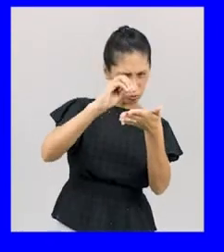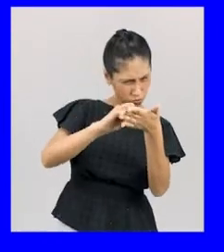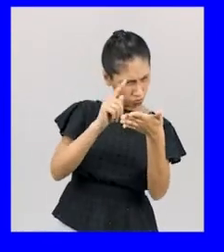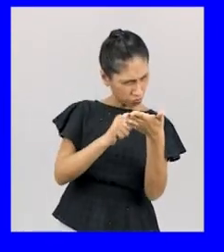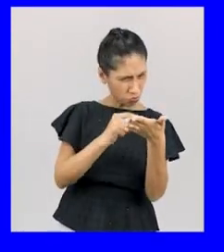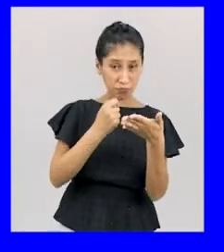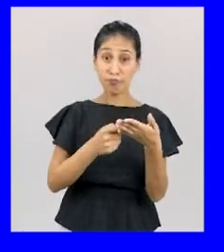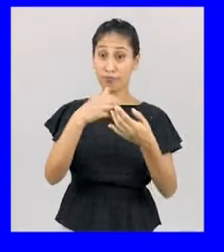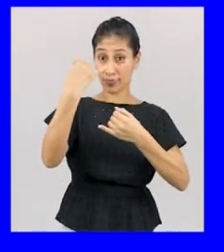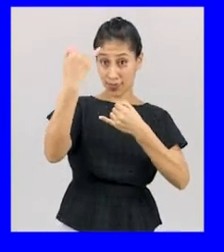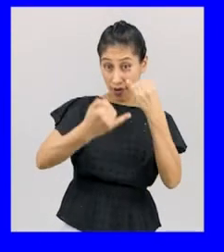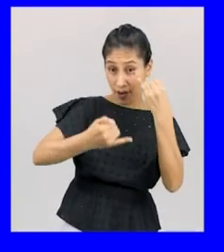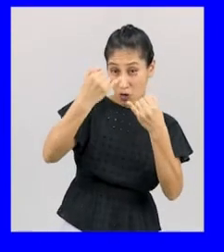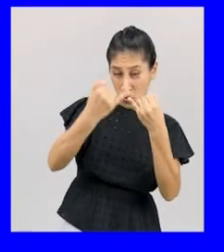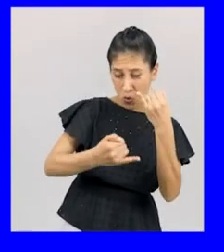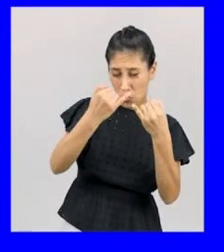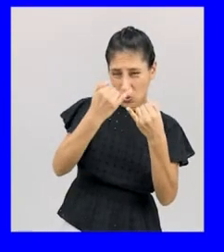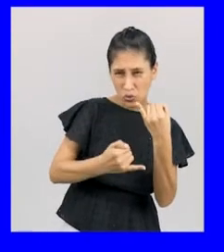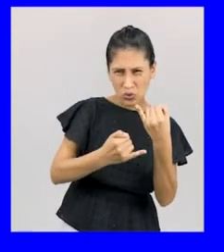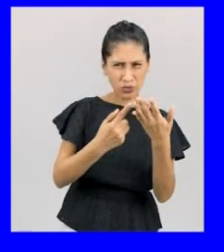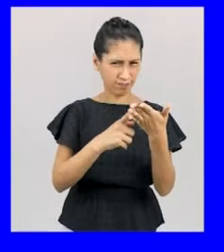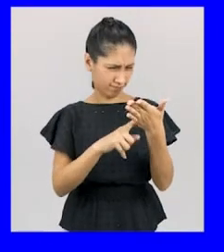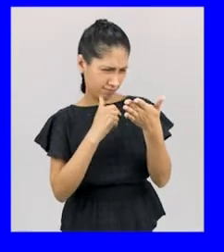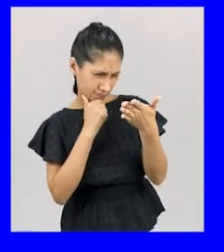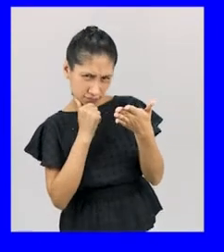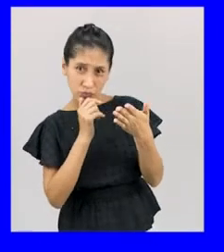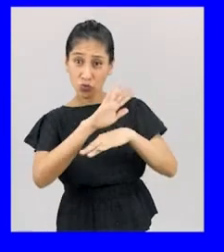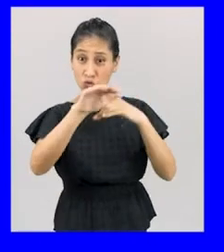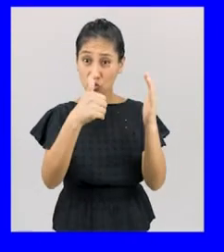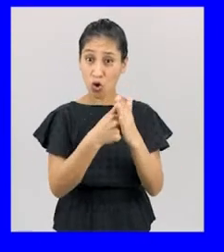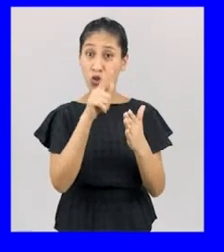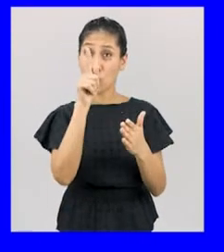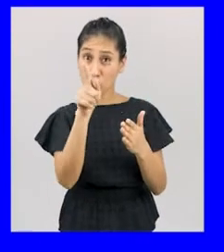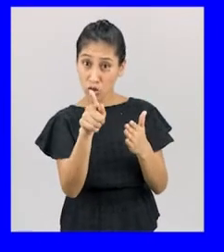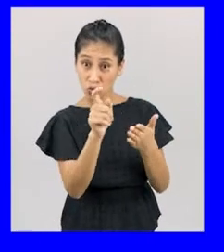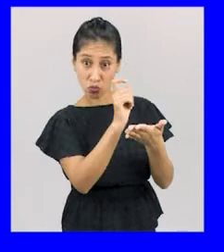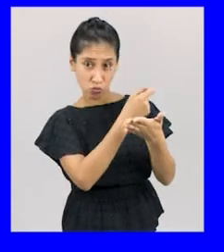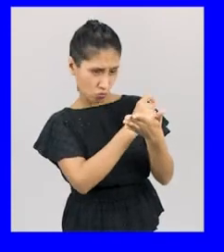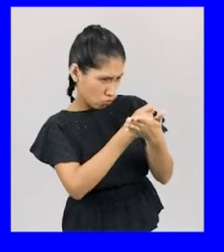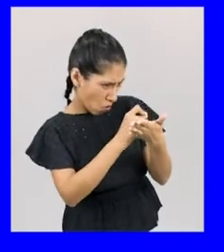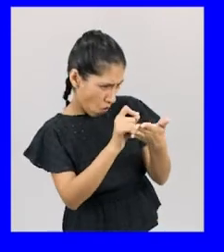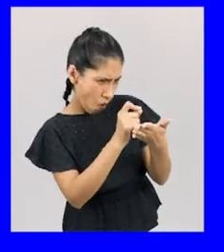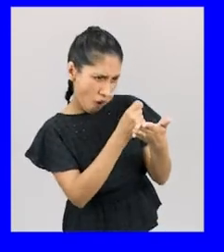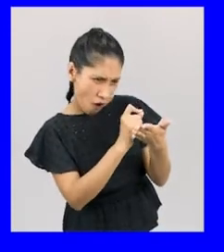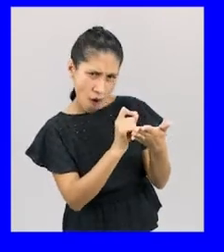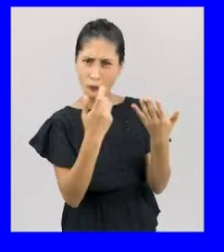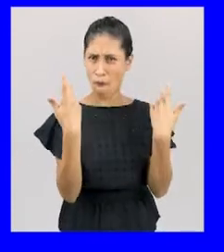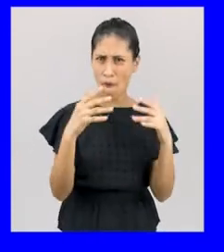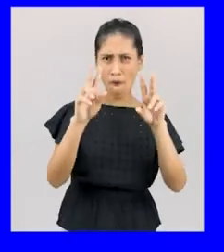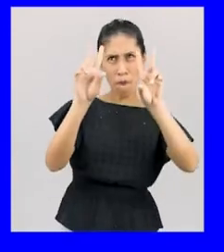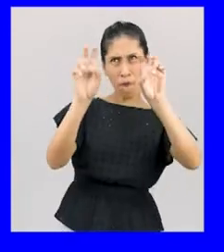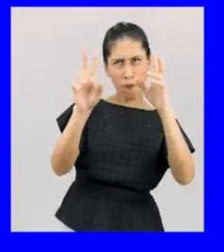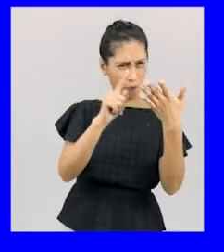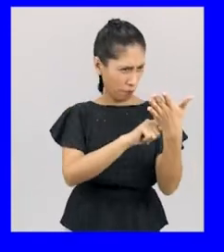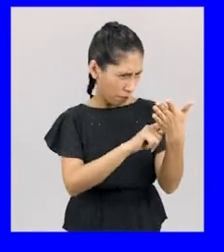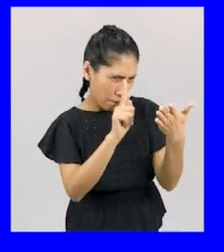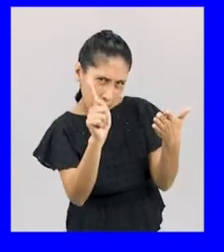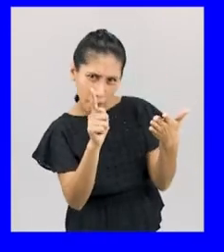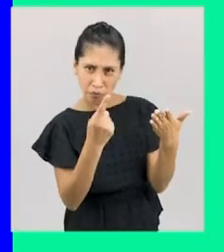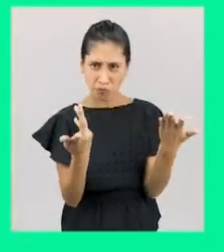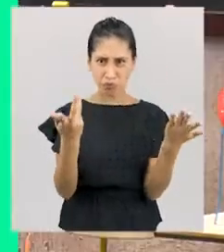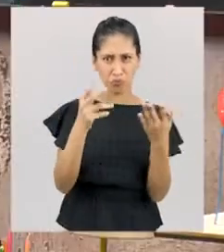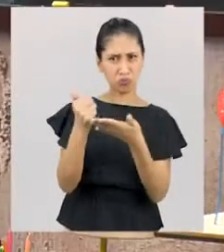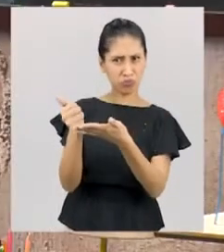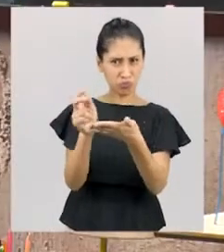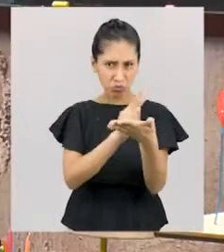contenido. Y la conclusión, una síntesis de todo lo desarrollado que permite resumir las ideas y comprender el tema